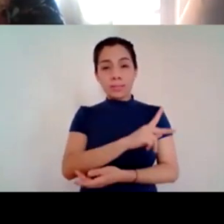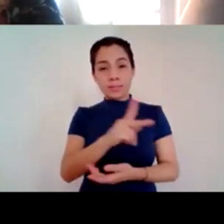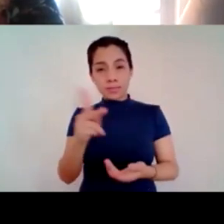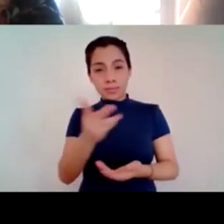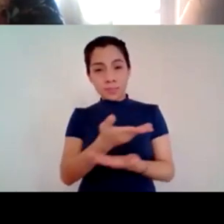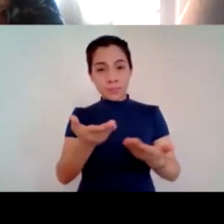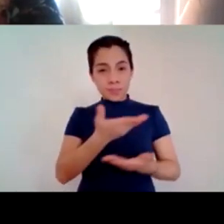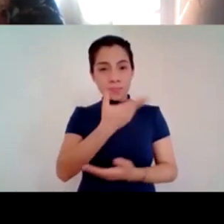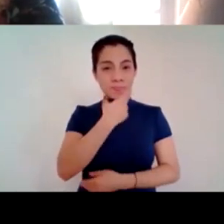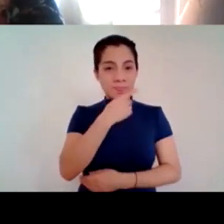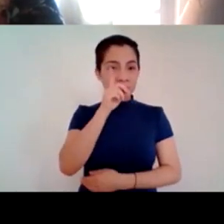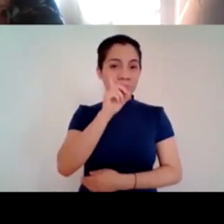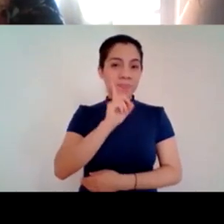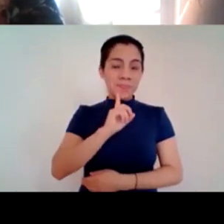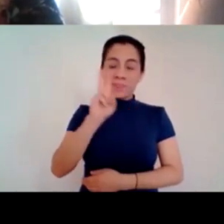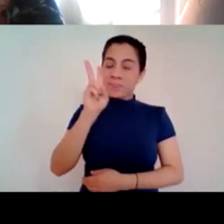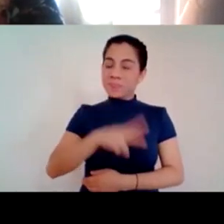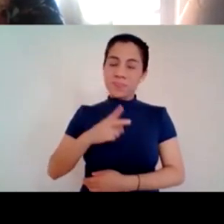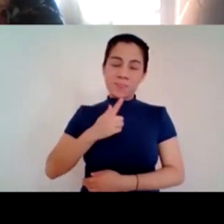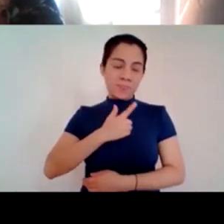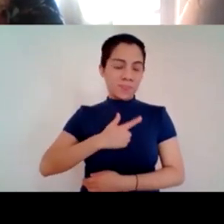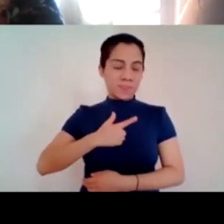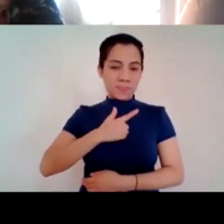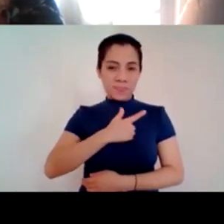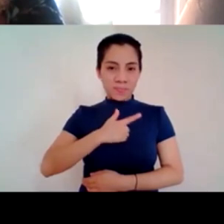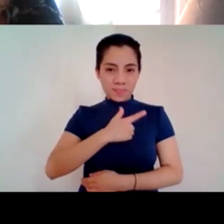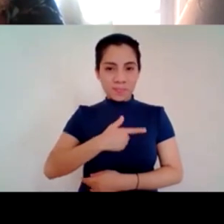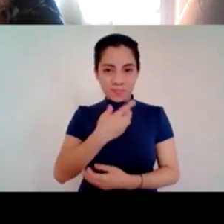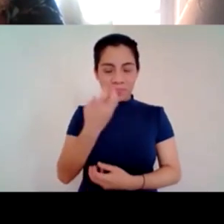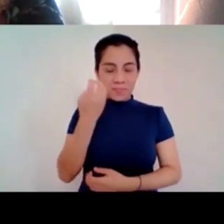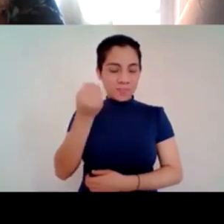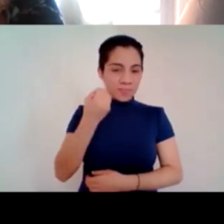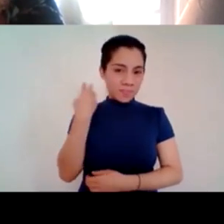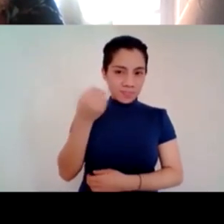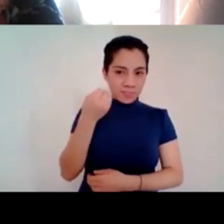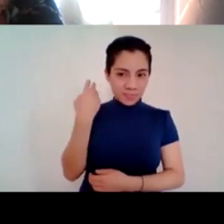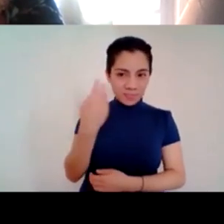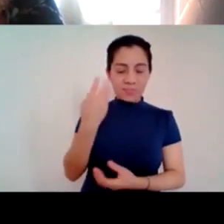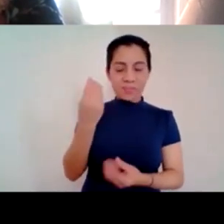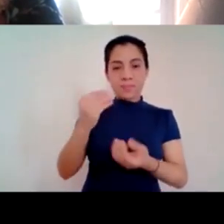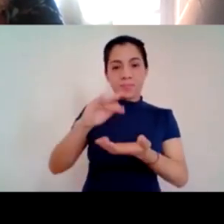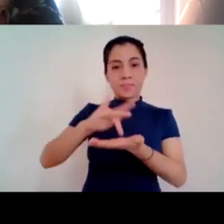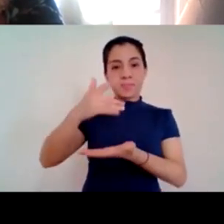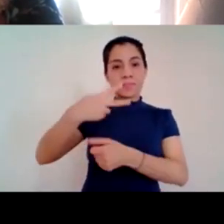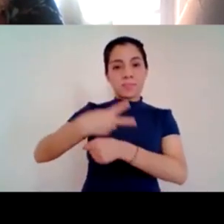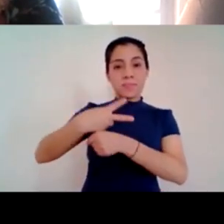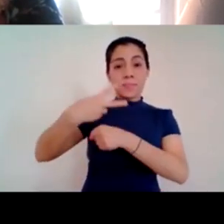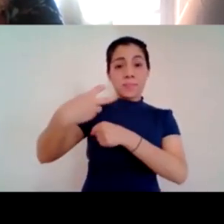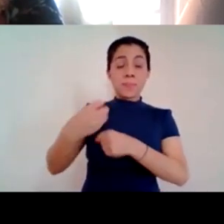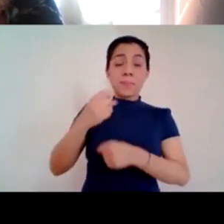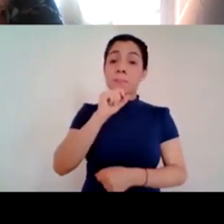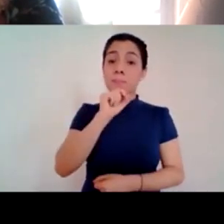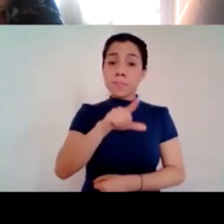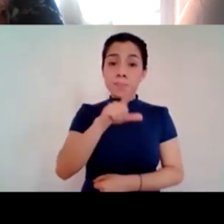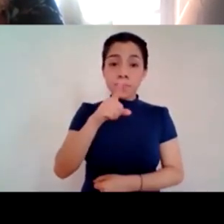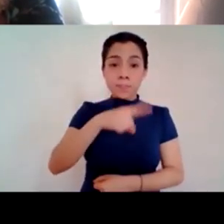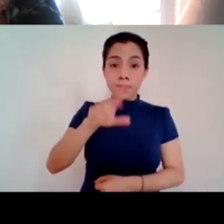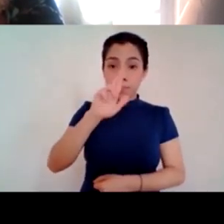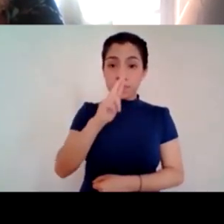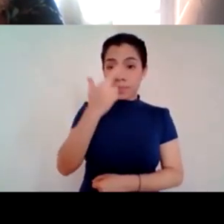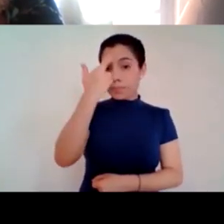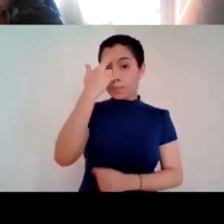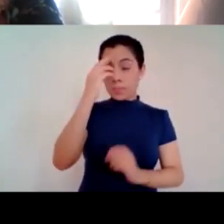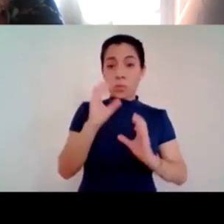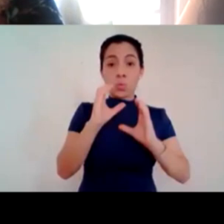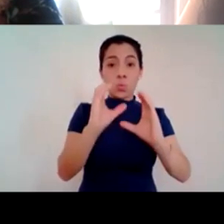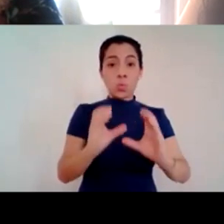un placer Aranzazú Alejandro te haré muchas gracias por la invitación y bueno recordar que el cuidado no es